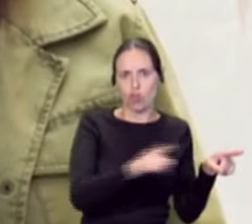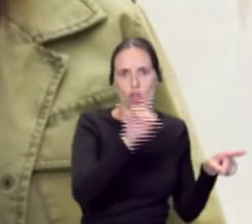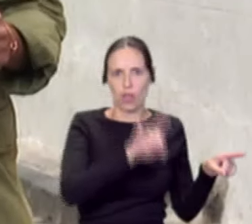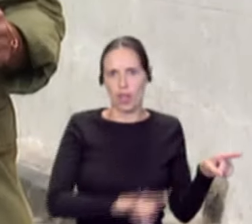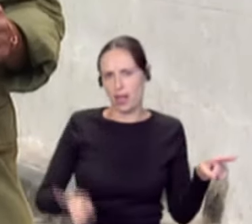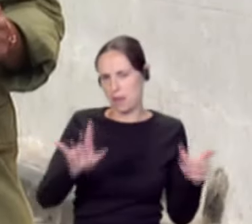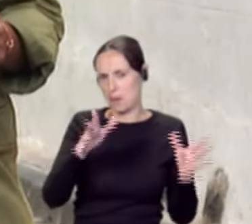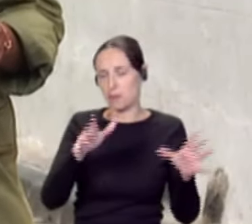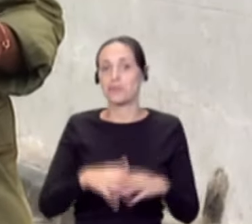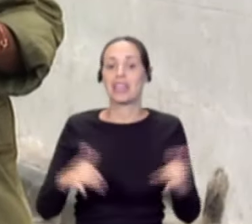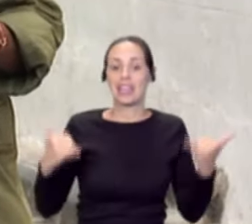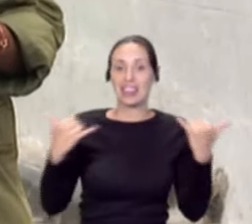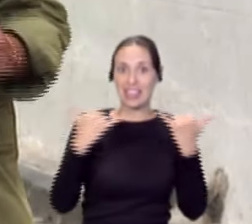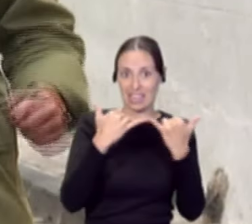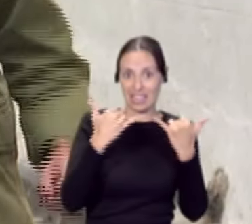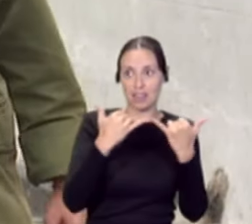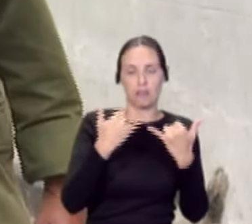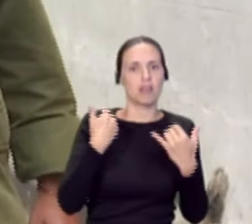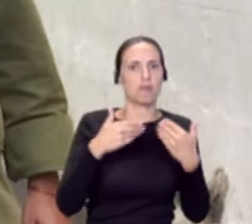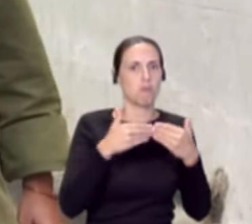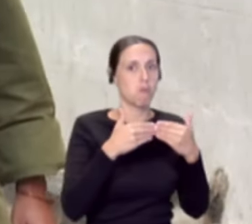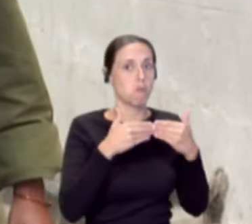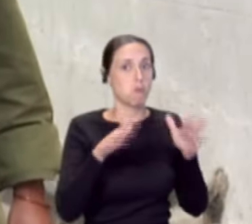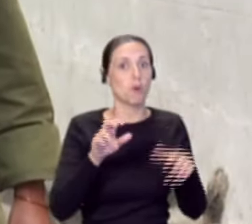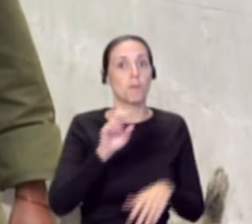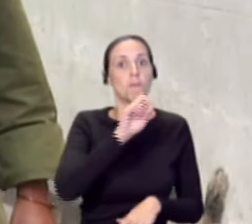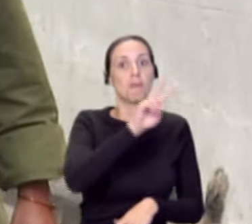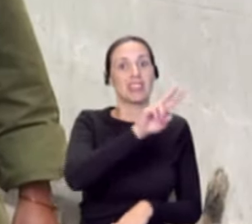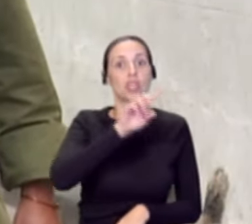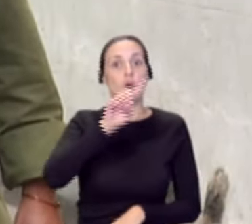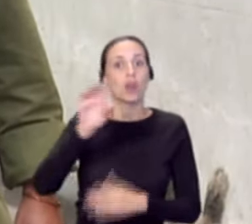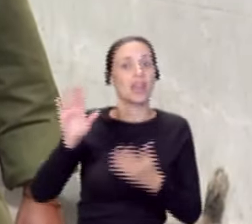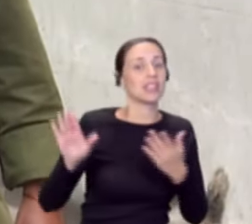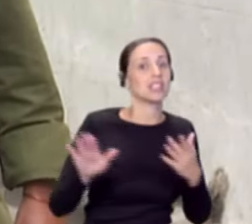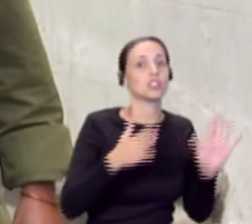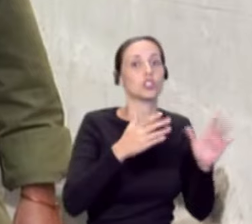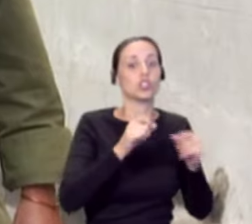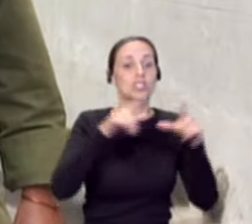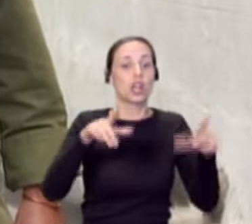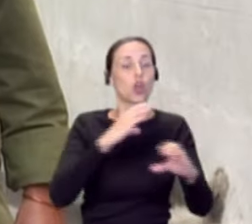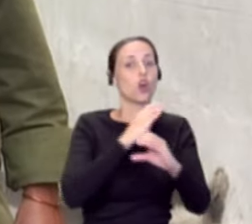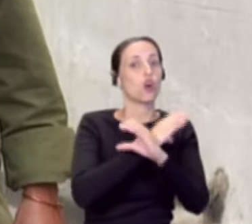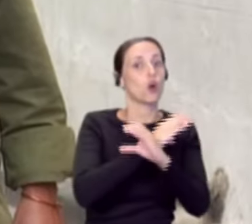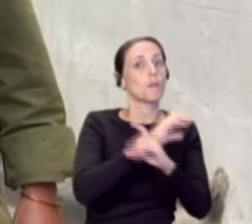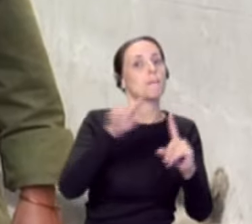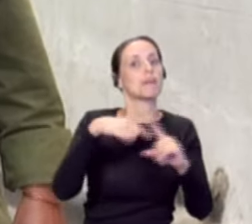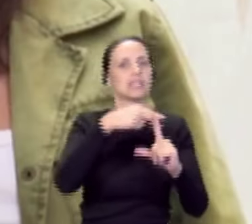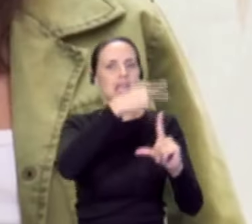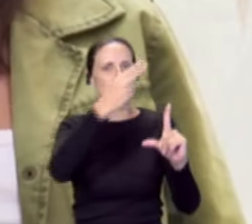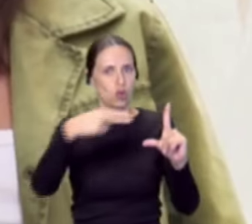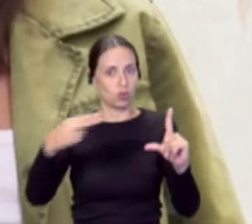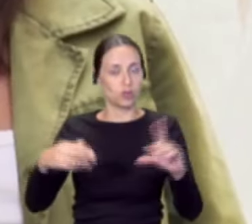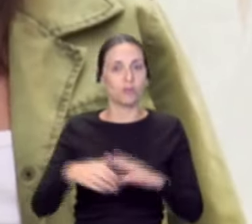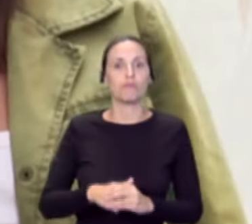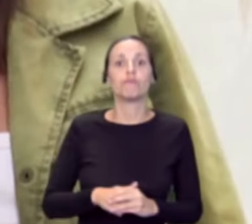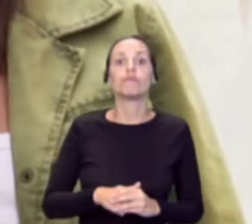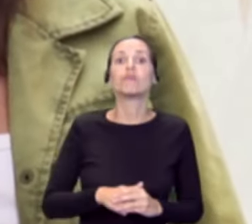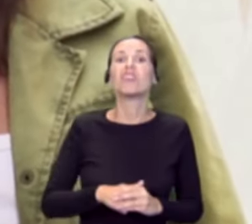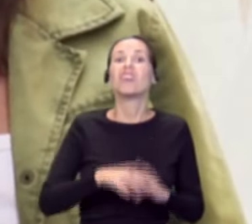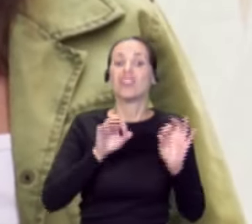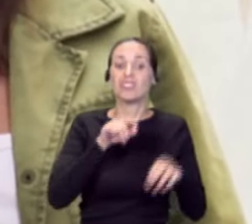archipiélago. En Tenerife ya ha abierto sus puertas la 21ª edición del Salón del Cómic y la Ilustración. Se desarrollarán